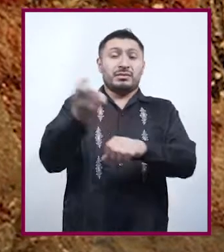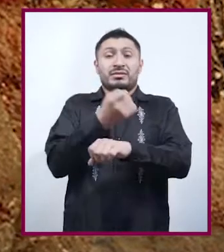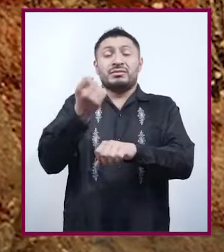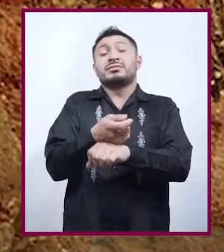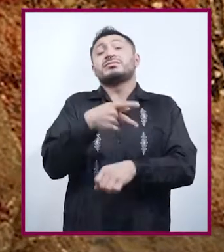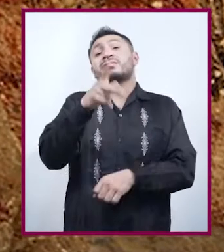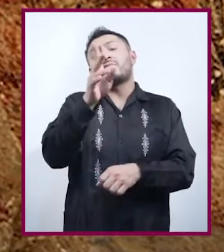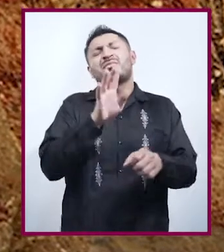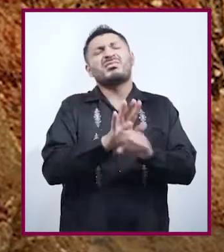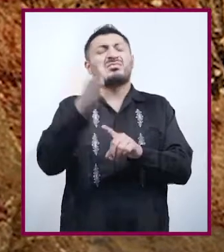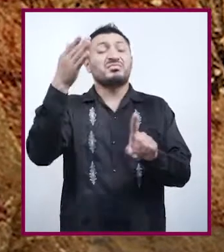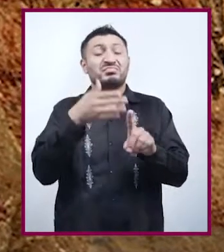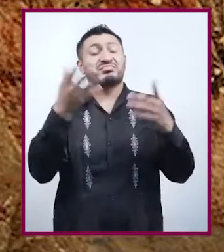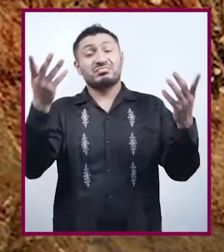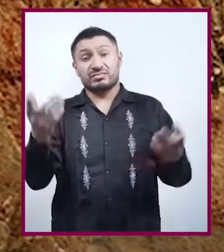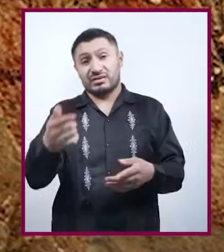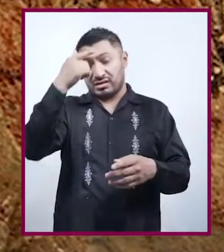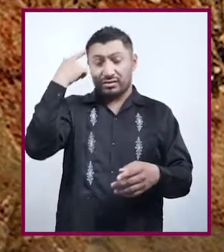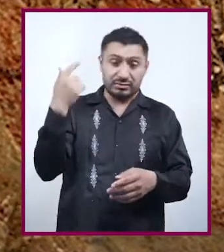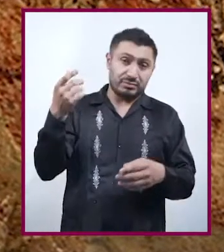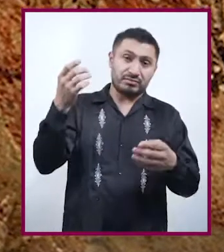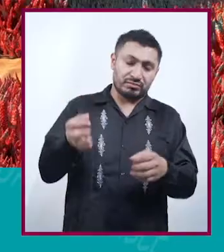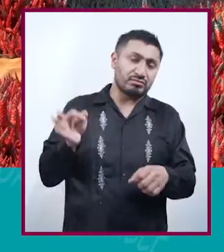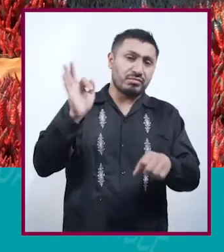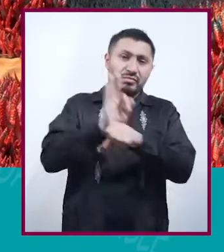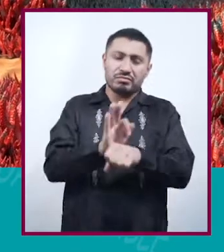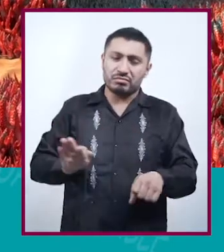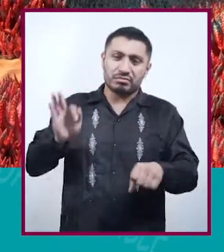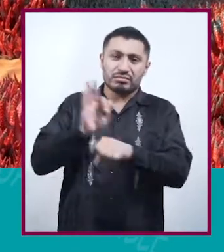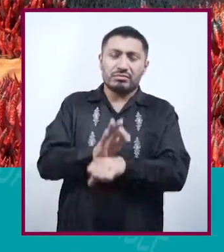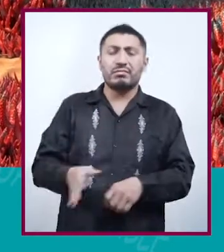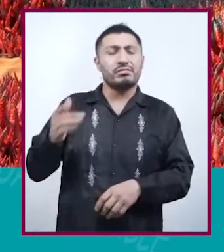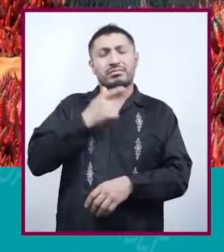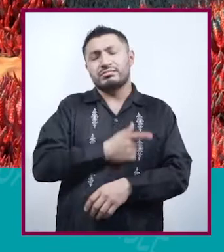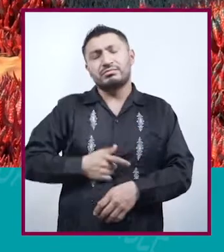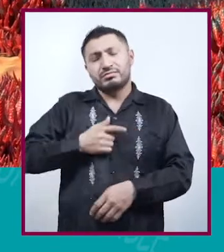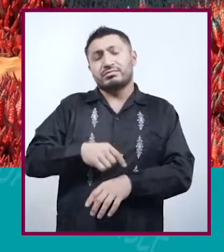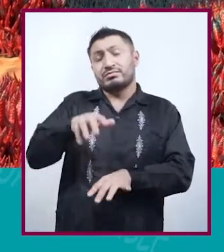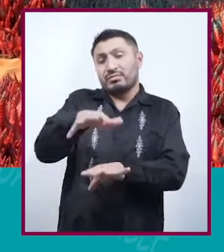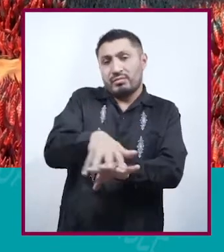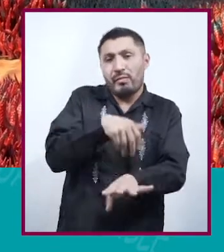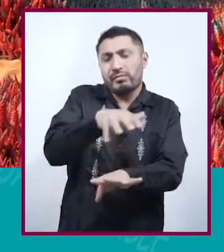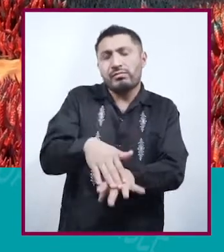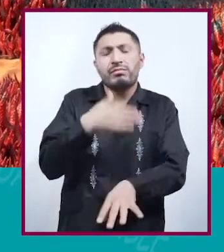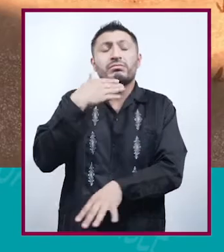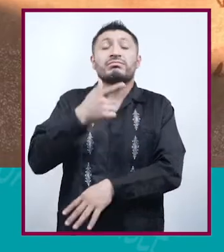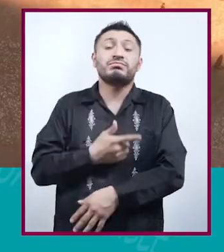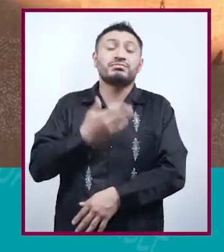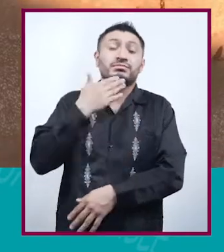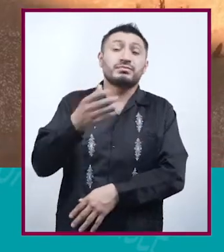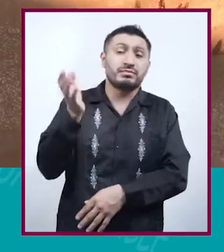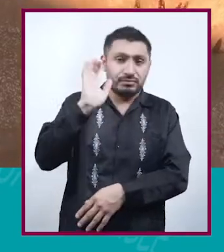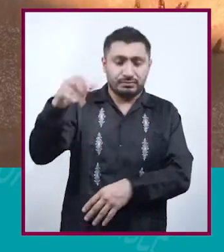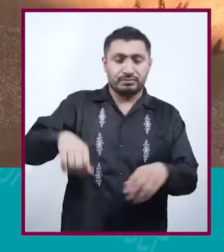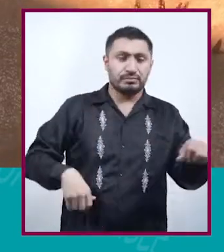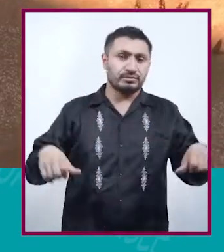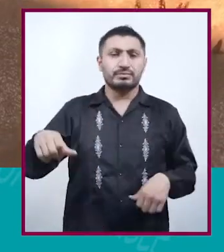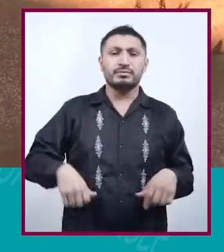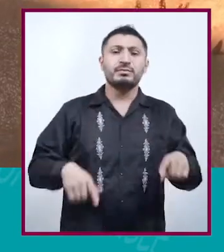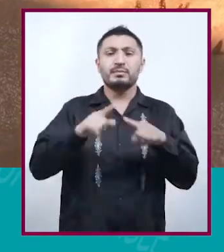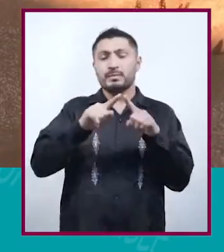el calzado, pero ¿para qué? Muy fácil, para proveer protección y comodidad a los pies mientras estos